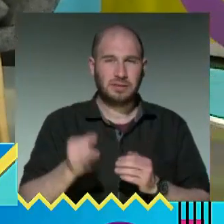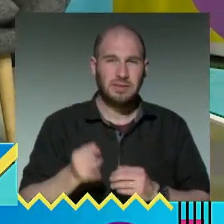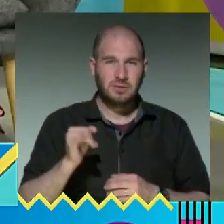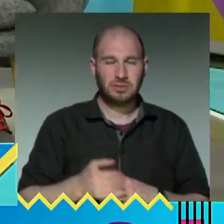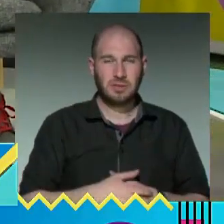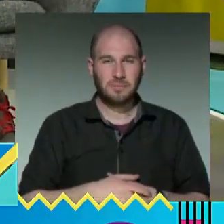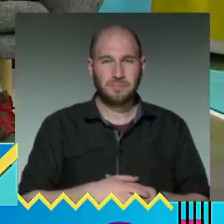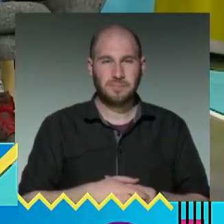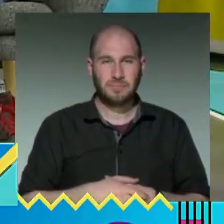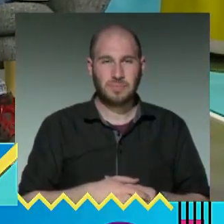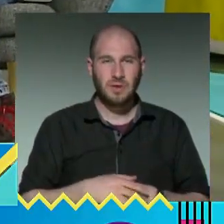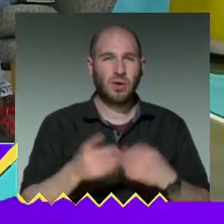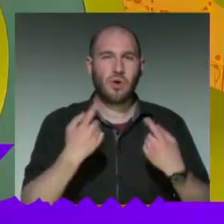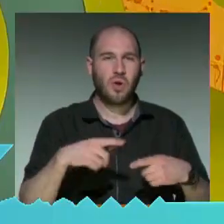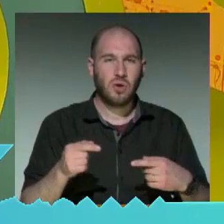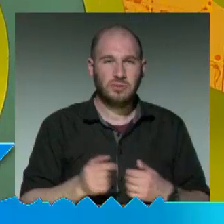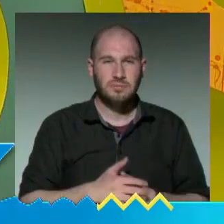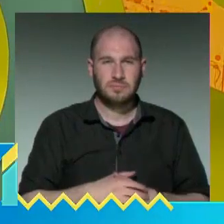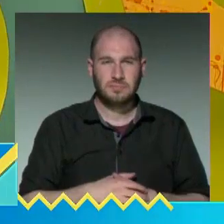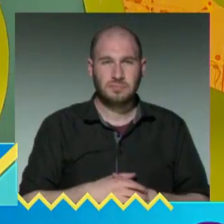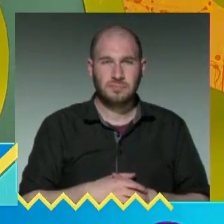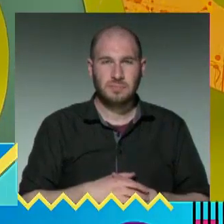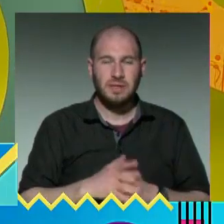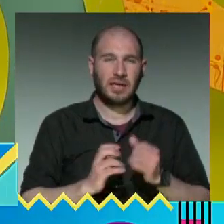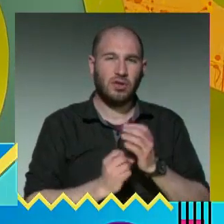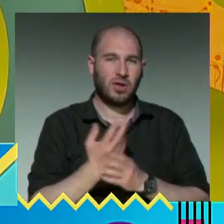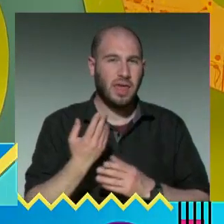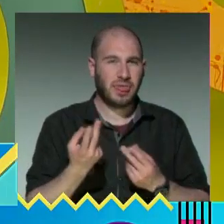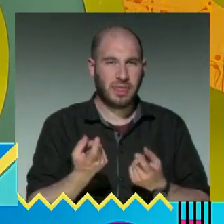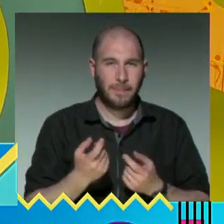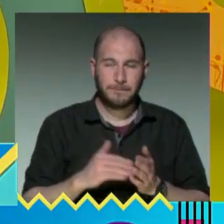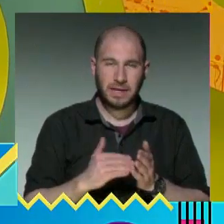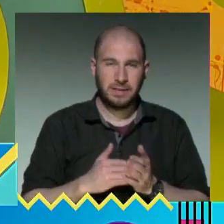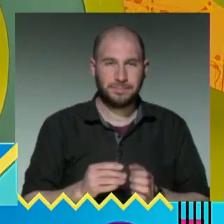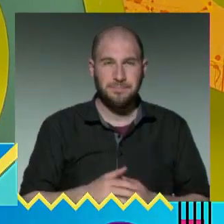de insumos, de tecnología que